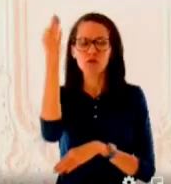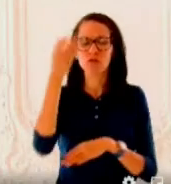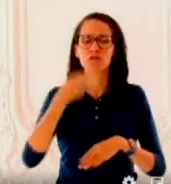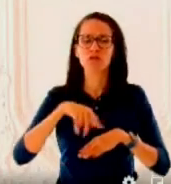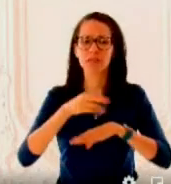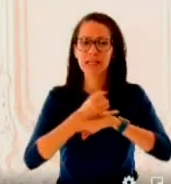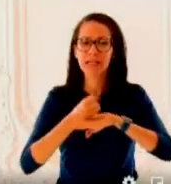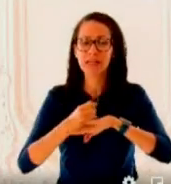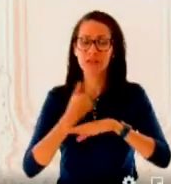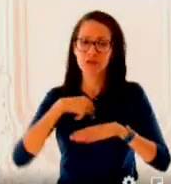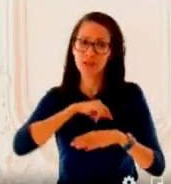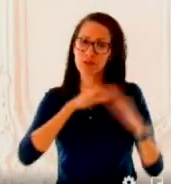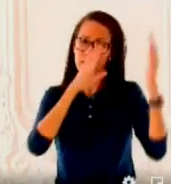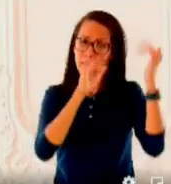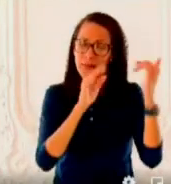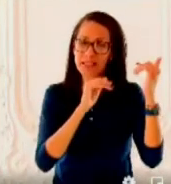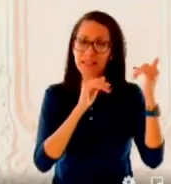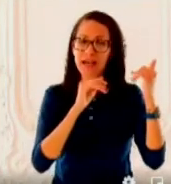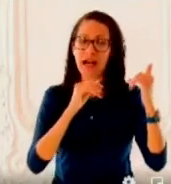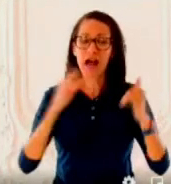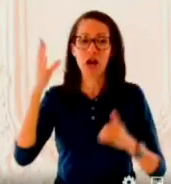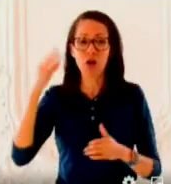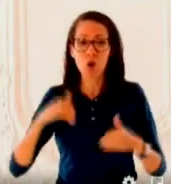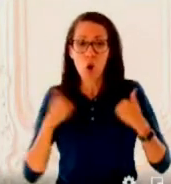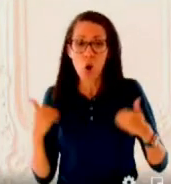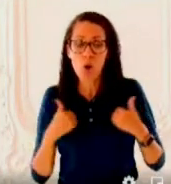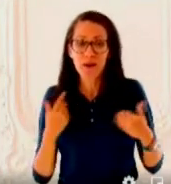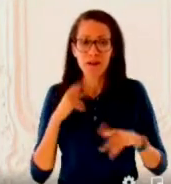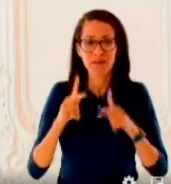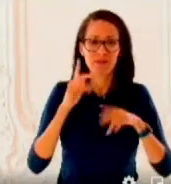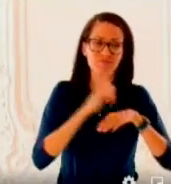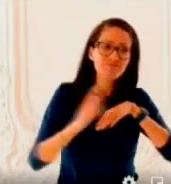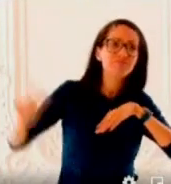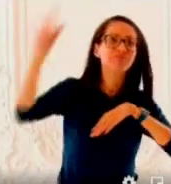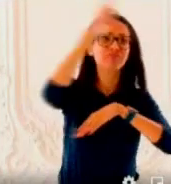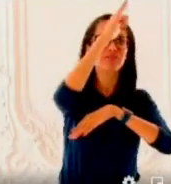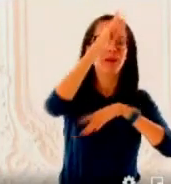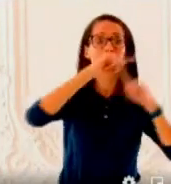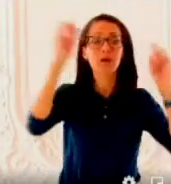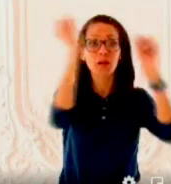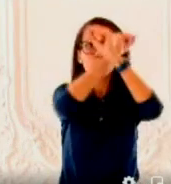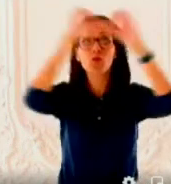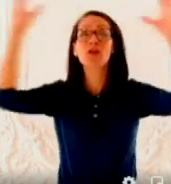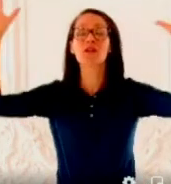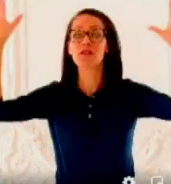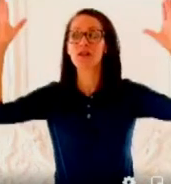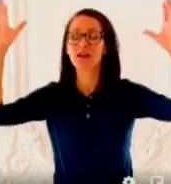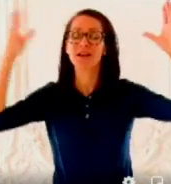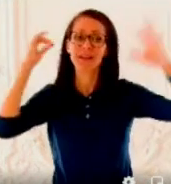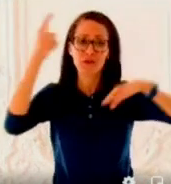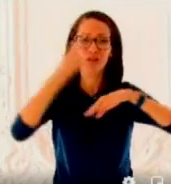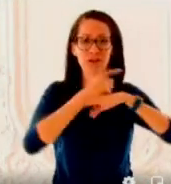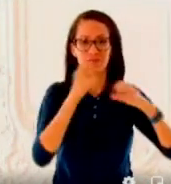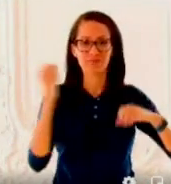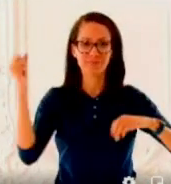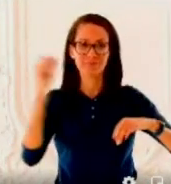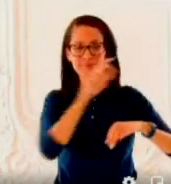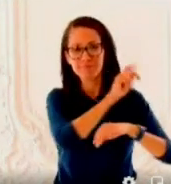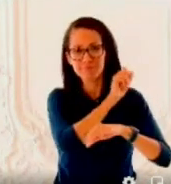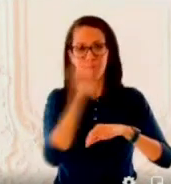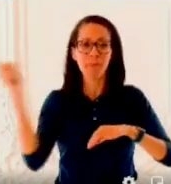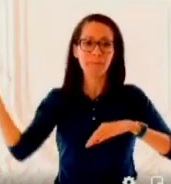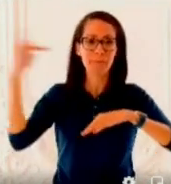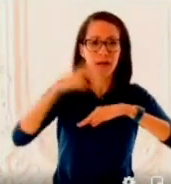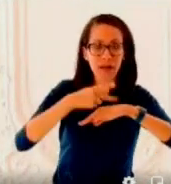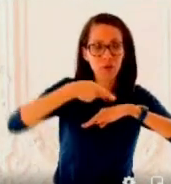ser esperanza para todos esos jóvenes que se han tenido que ir de la isla, pero que están soñando y sueñan por algún día regresar a un Puerto Rico